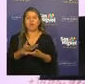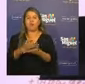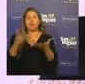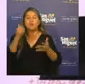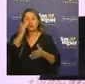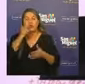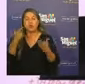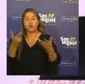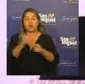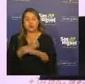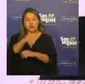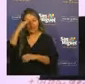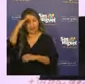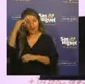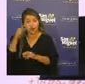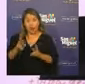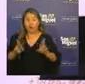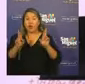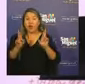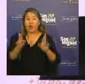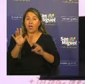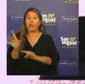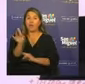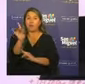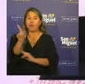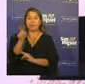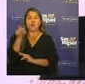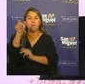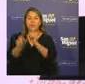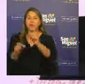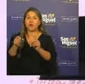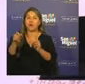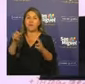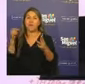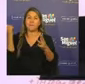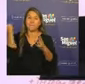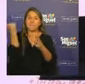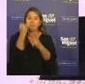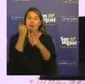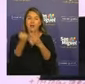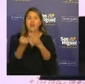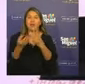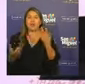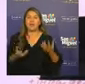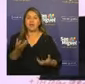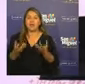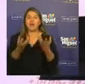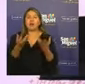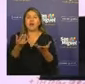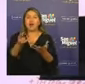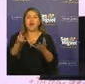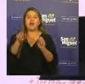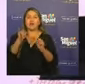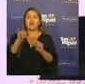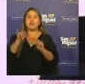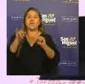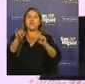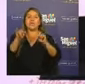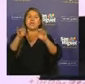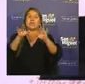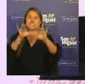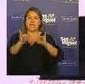Carabinero, y que ojalá se encuentre a esos infelices que los mataron y los quemaron y los sequen en la cárcel como